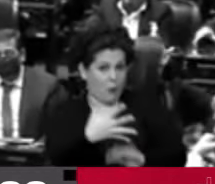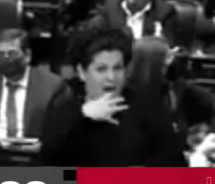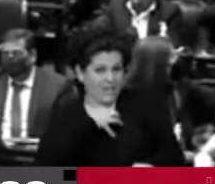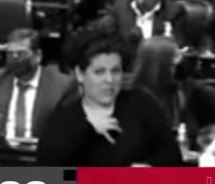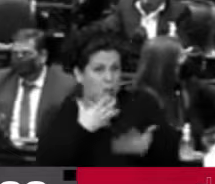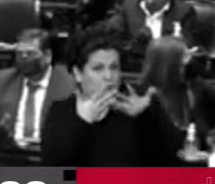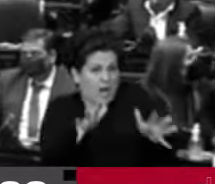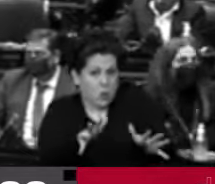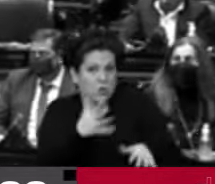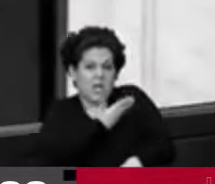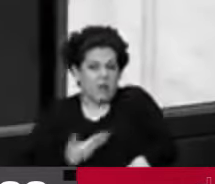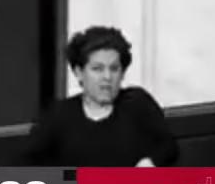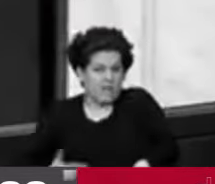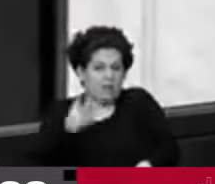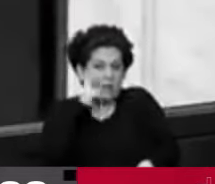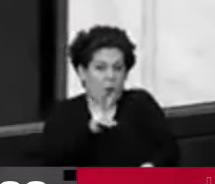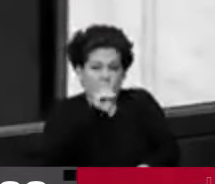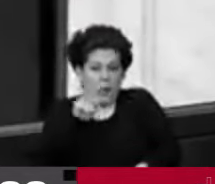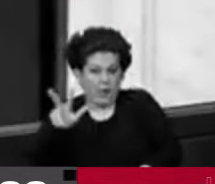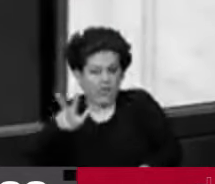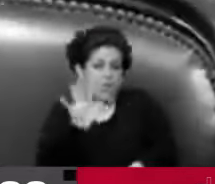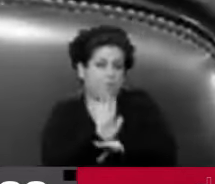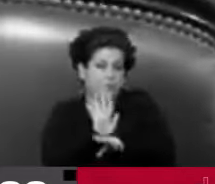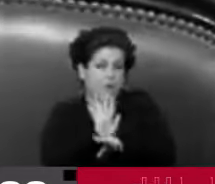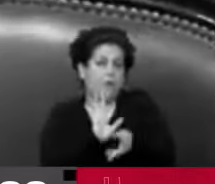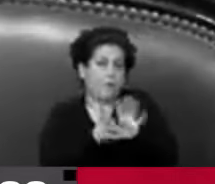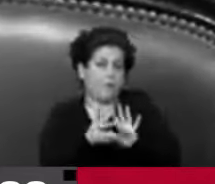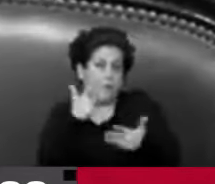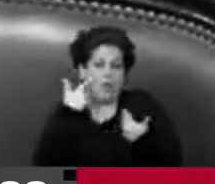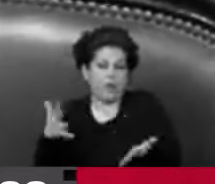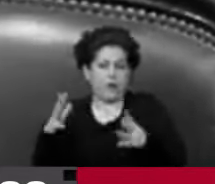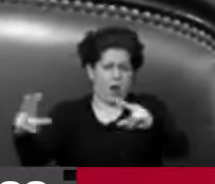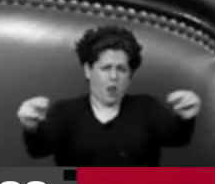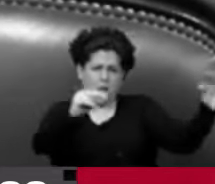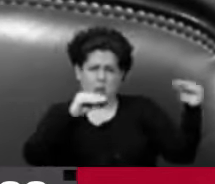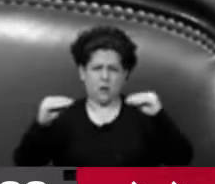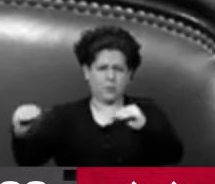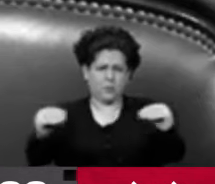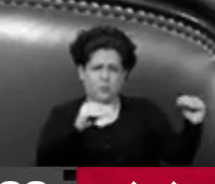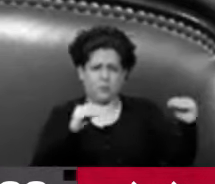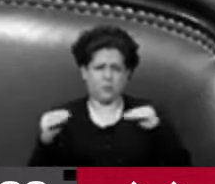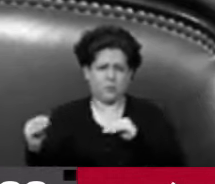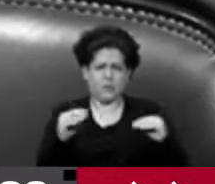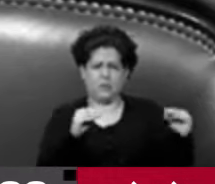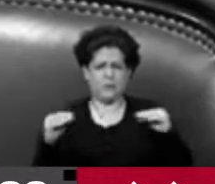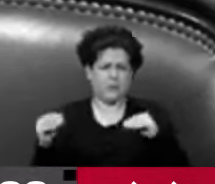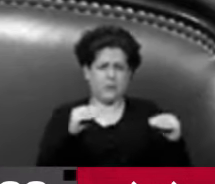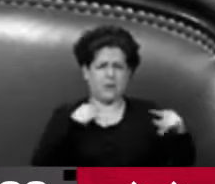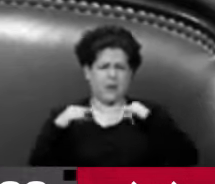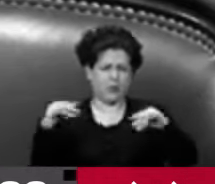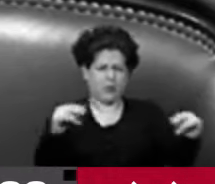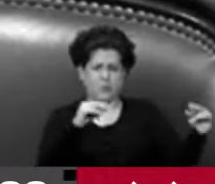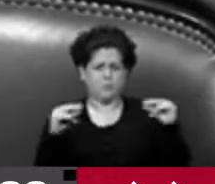poner a la Argentina... Silencio, por favor. Silencio, por favor. Sería... Termine, diputado, gracias.